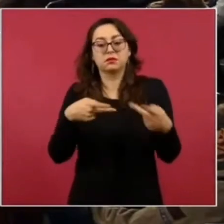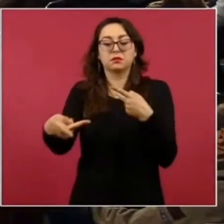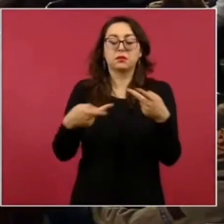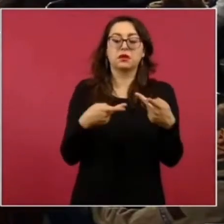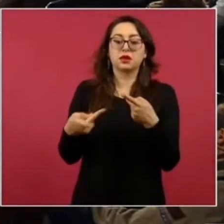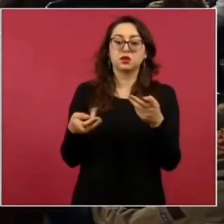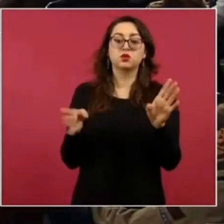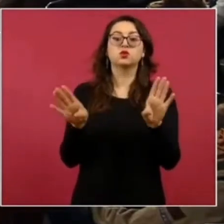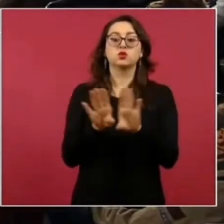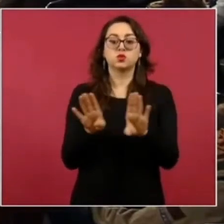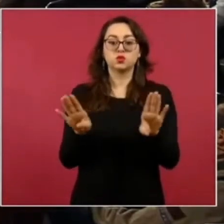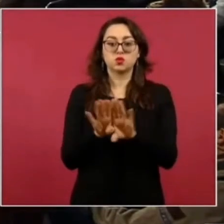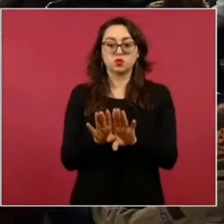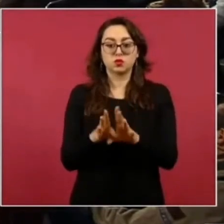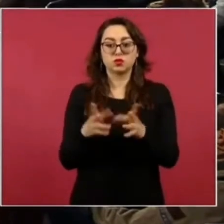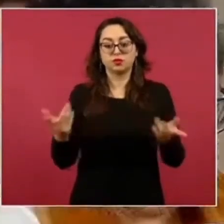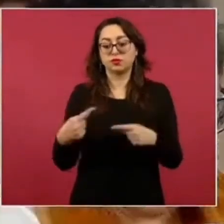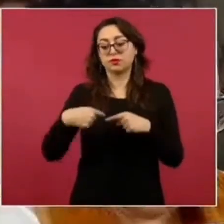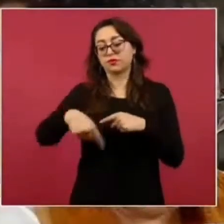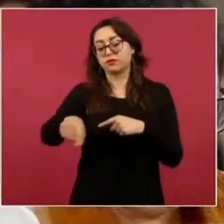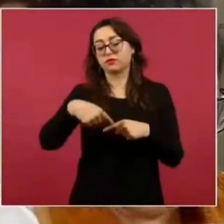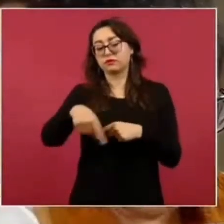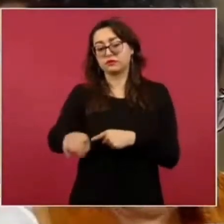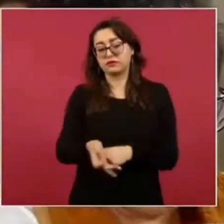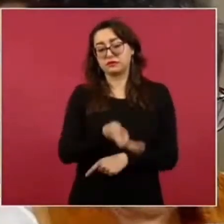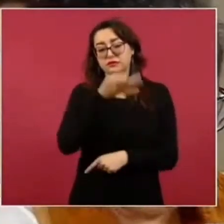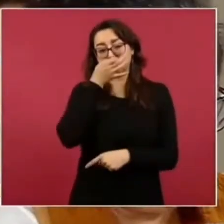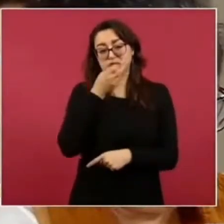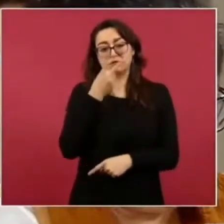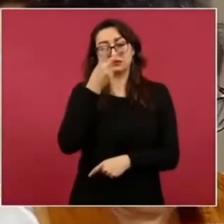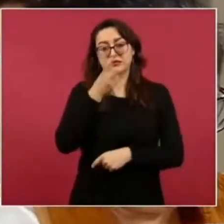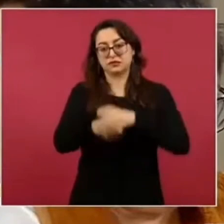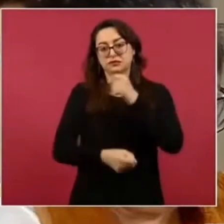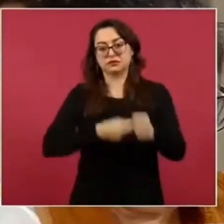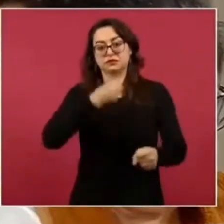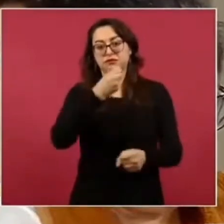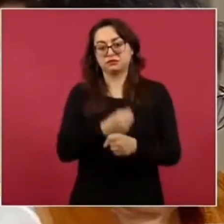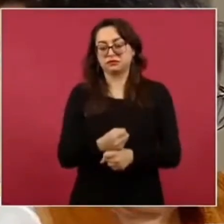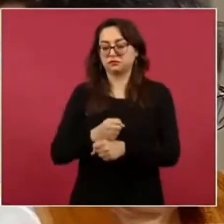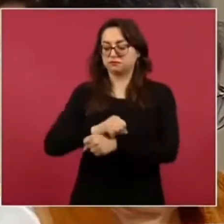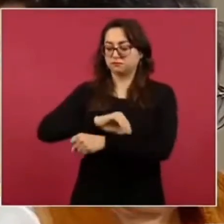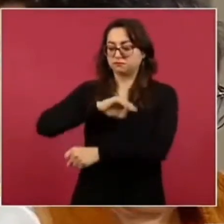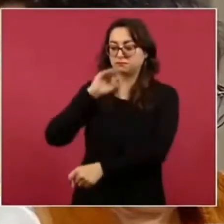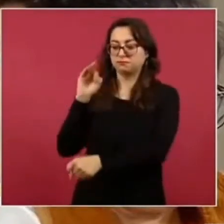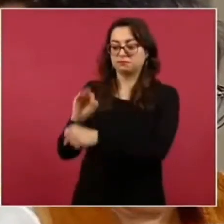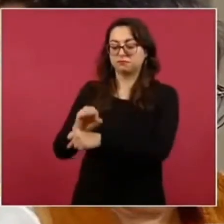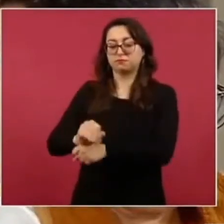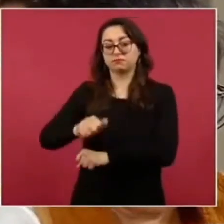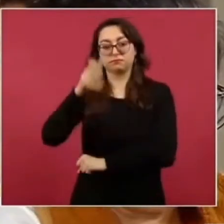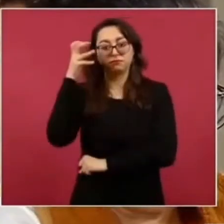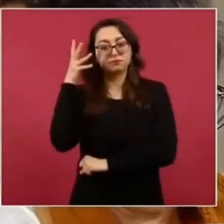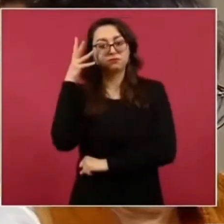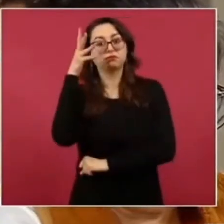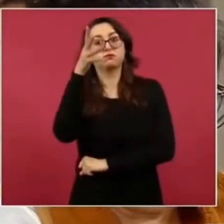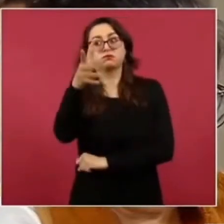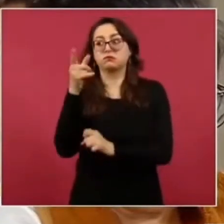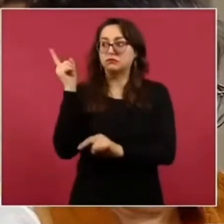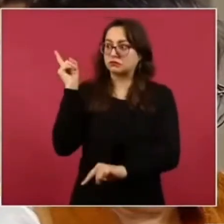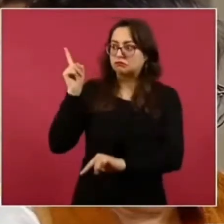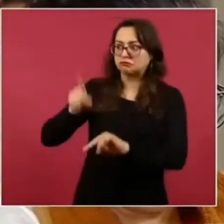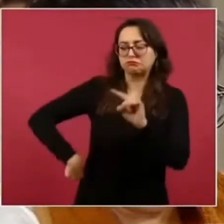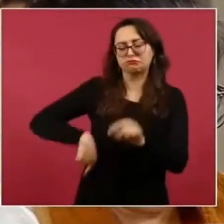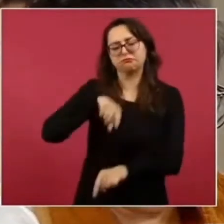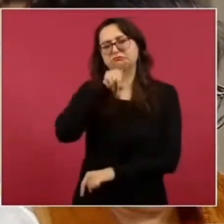que estas estrategias al fin de su mandato queden protegidas para que no ocurra lo que ocurrió con las rondas y todo ese tipo